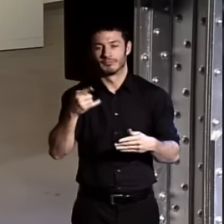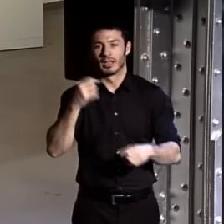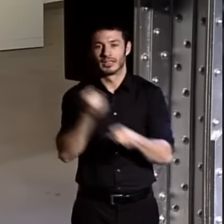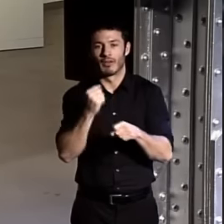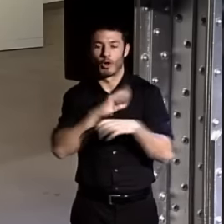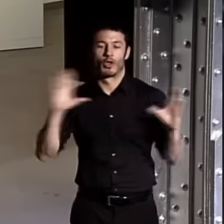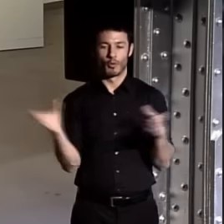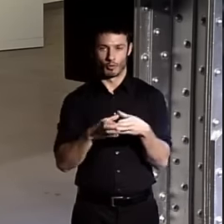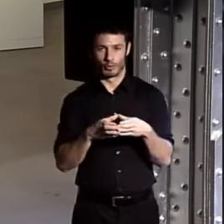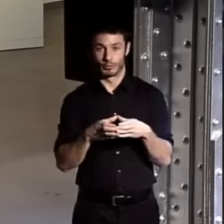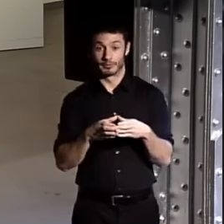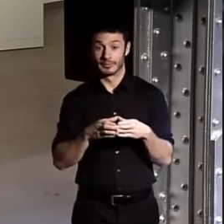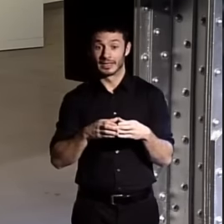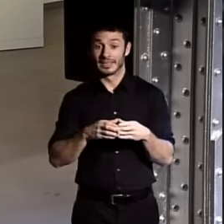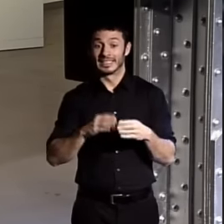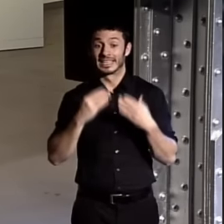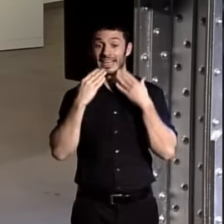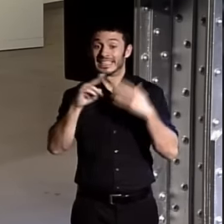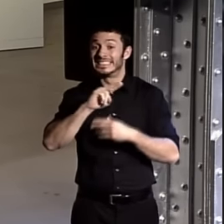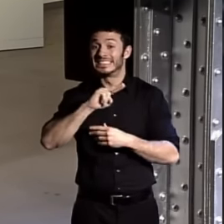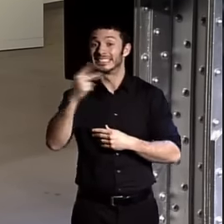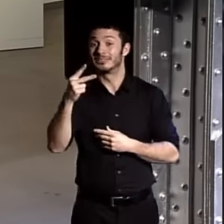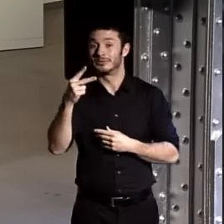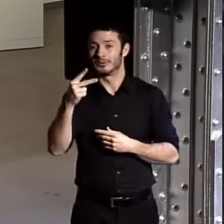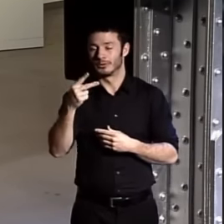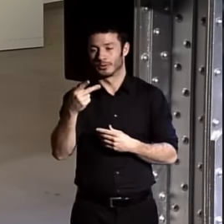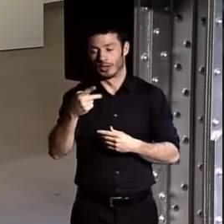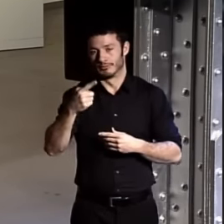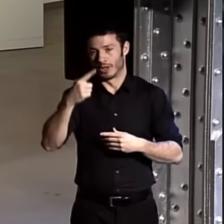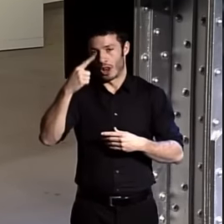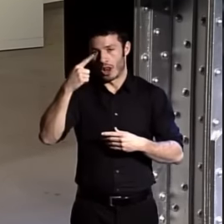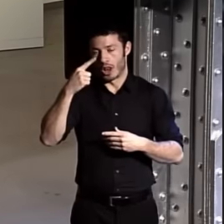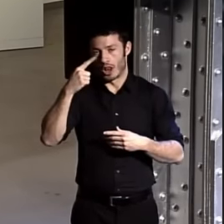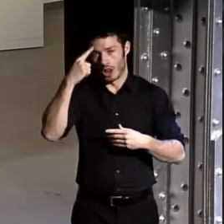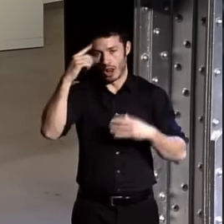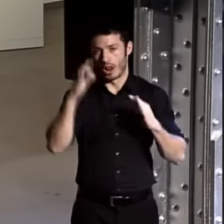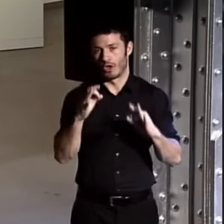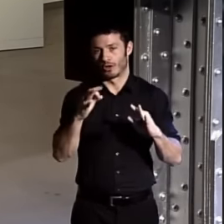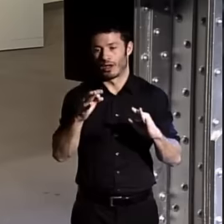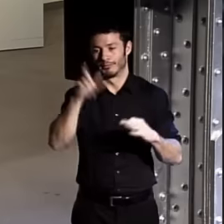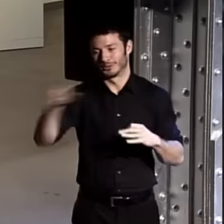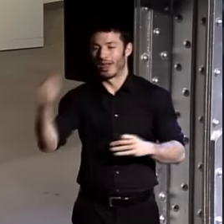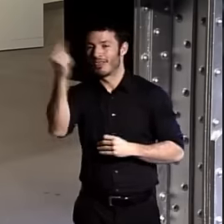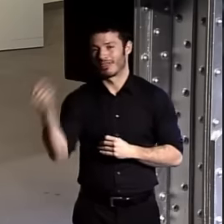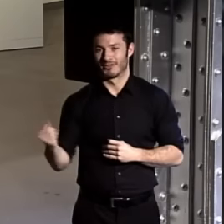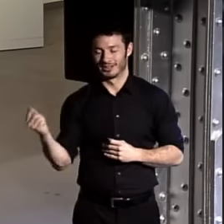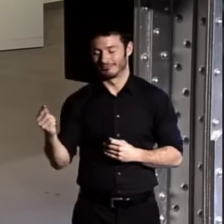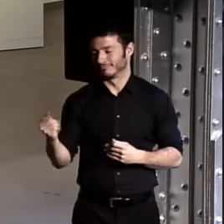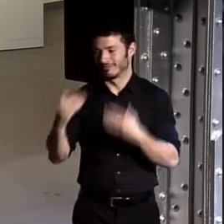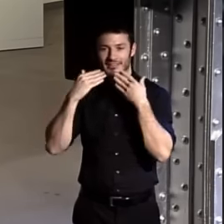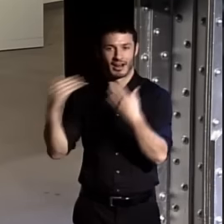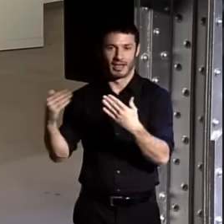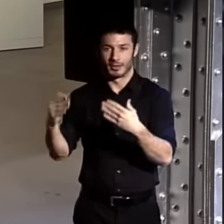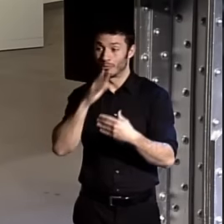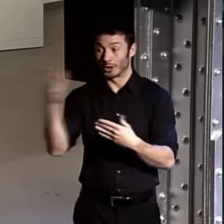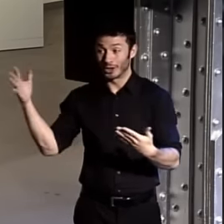agradecimiento Debería ser por lógica y además porque así lo quiero eh para los dibujantes eh todos los dibujantes se